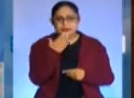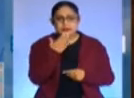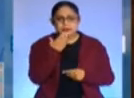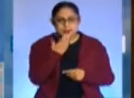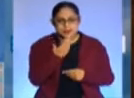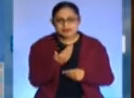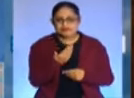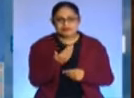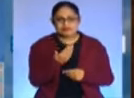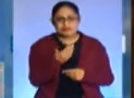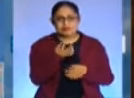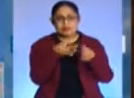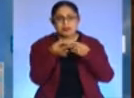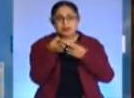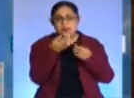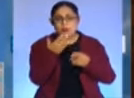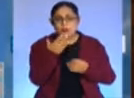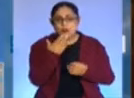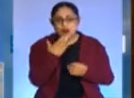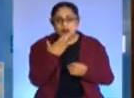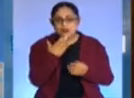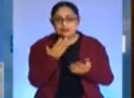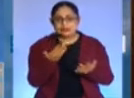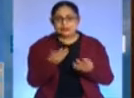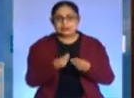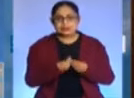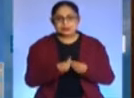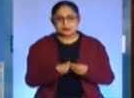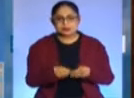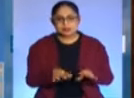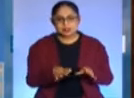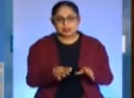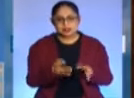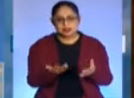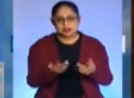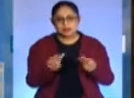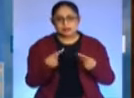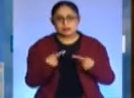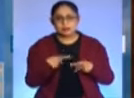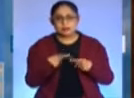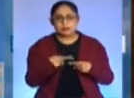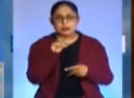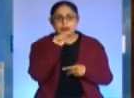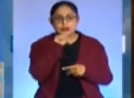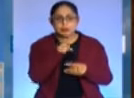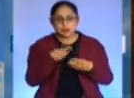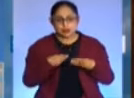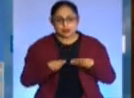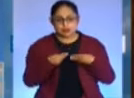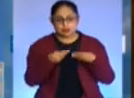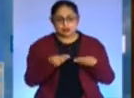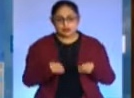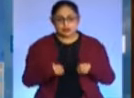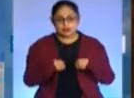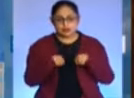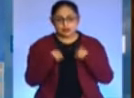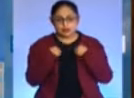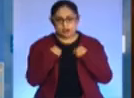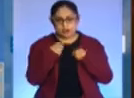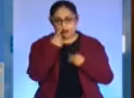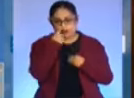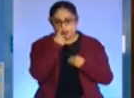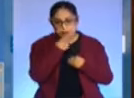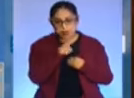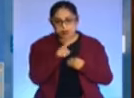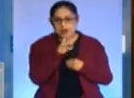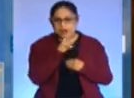digna porque no había las herramientas necesarias, y de todos aquellos que de alguna manera entregaron su vida para que las herramientas necesarias